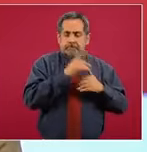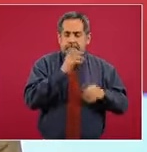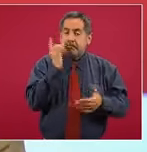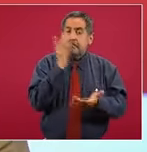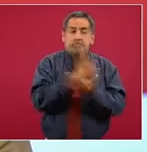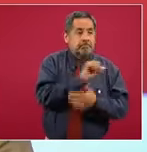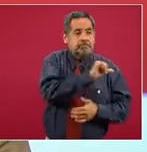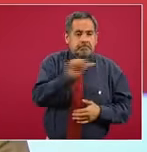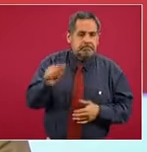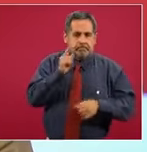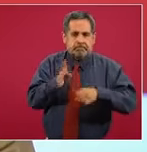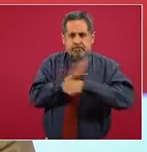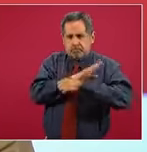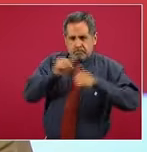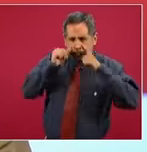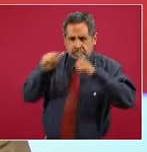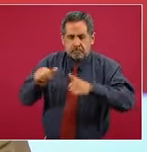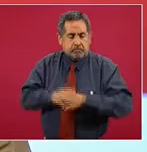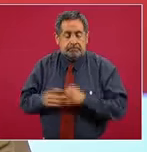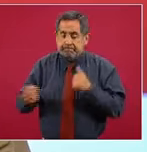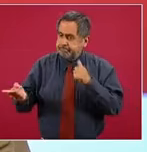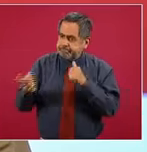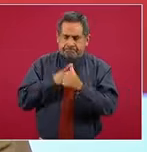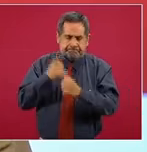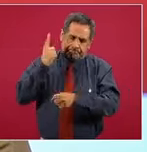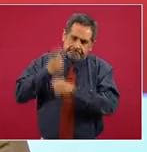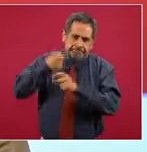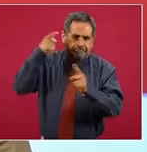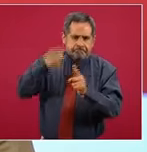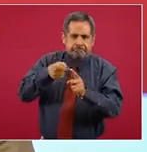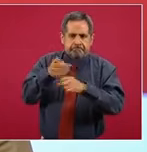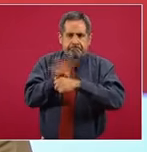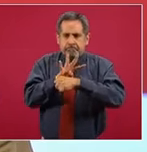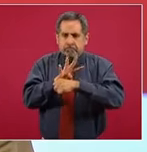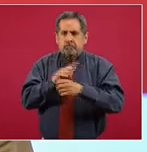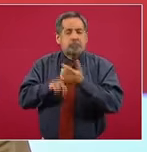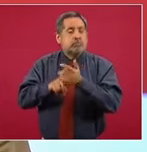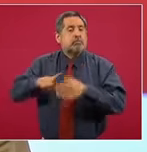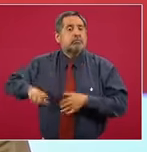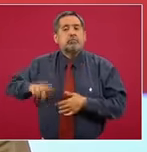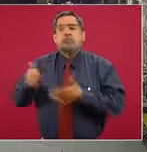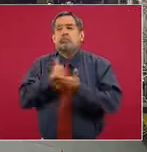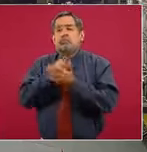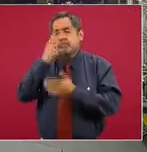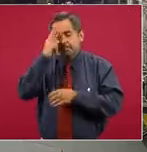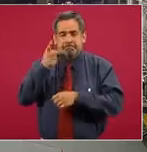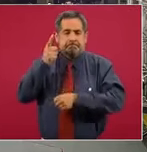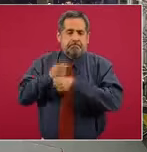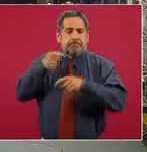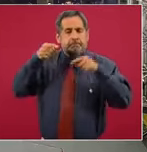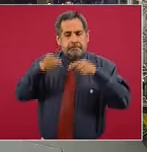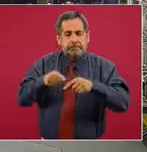disponible para pacientes COVID. Esto es una prioridad en el gobierno de la Ciudad de México, y también de las unidades temporales que